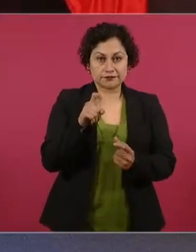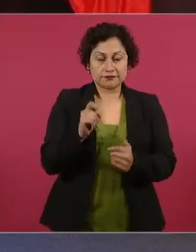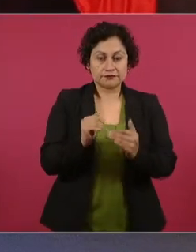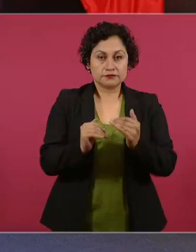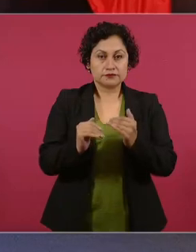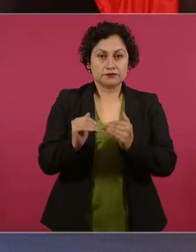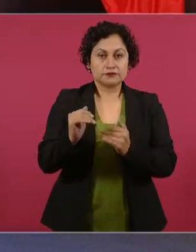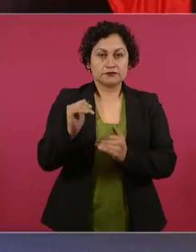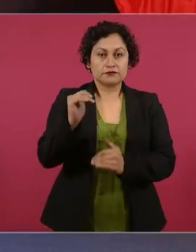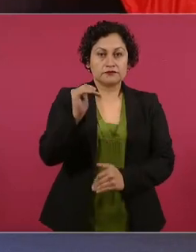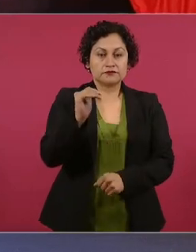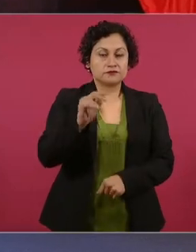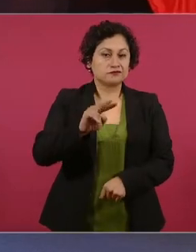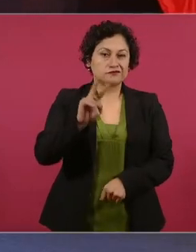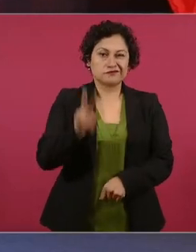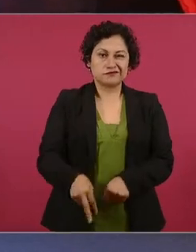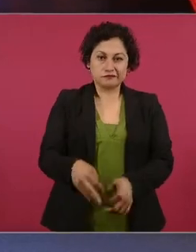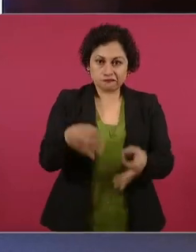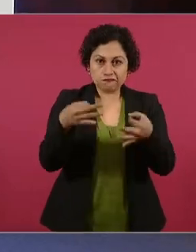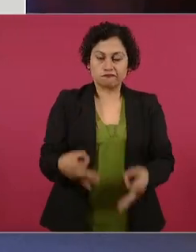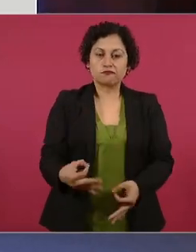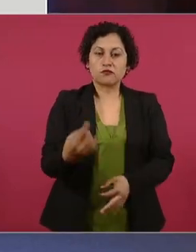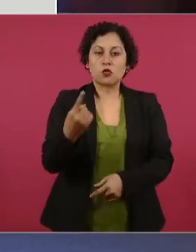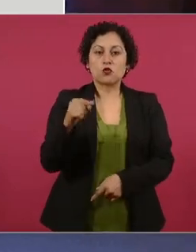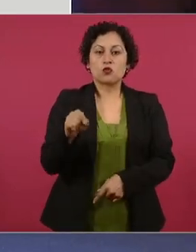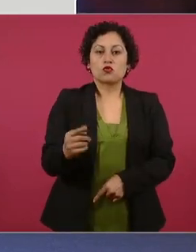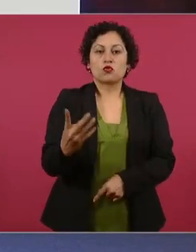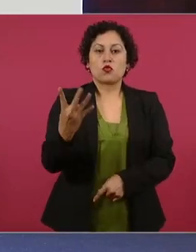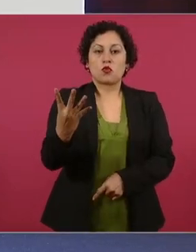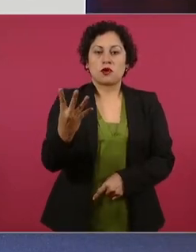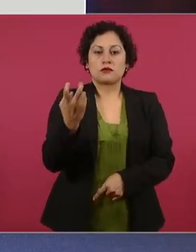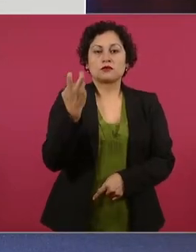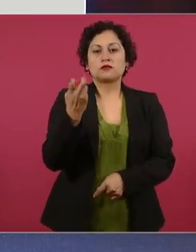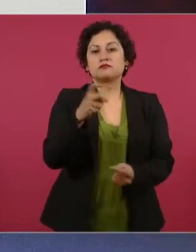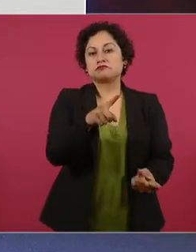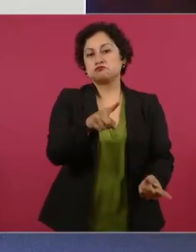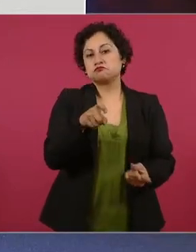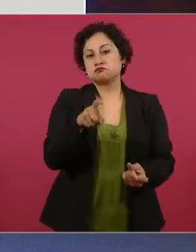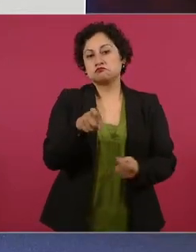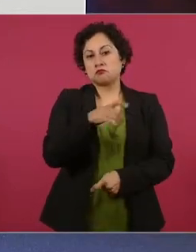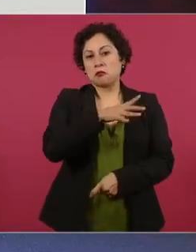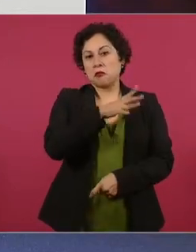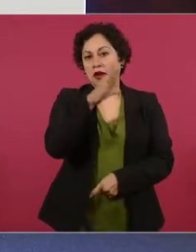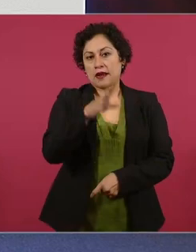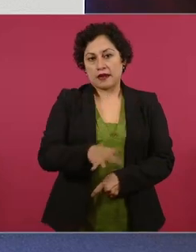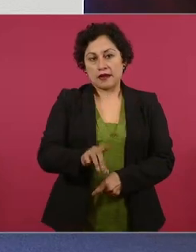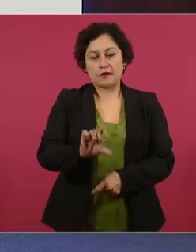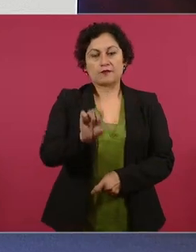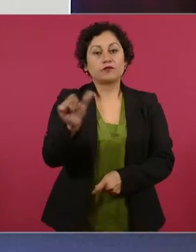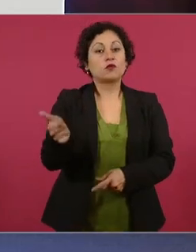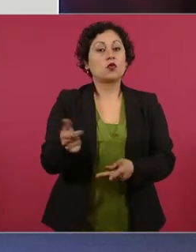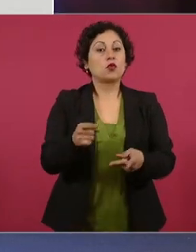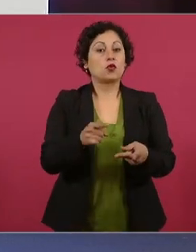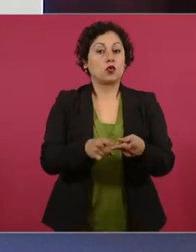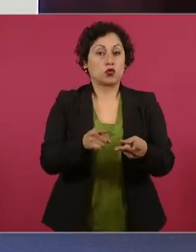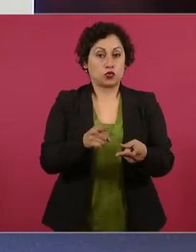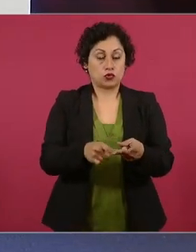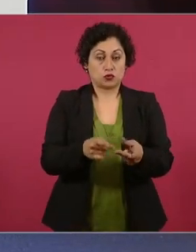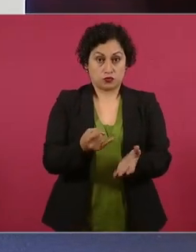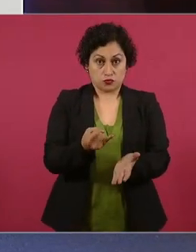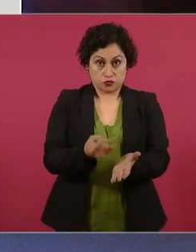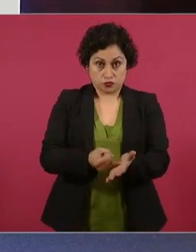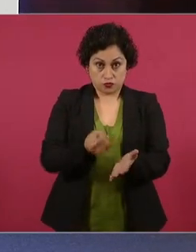1.4. Eso en ingresos generales. Ahora, los tributarios, mucho más.